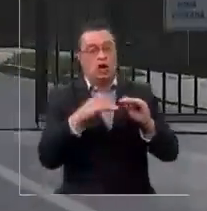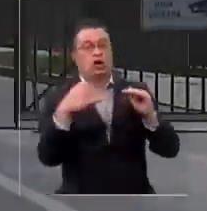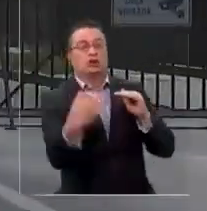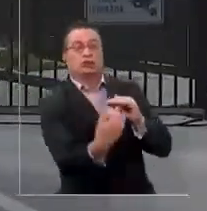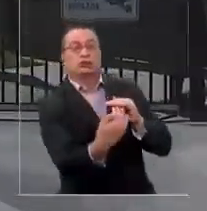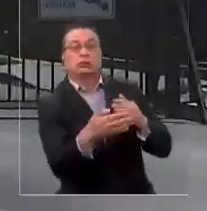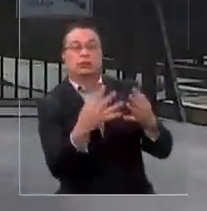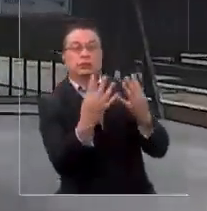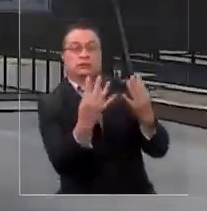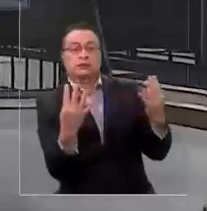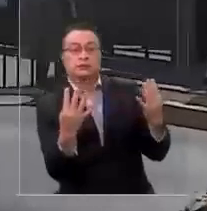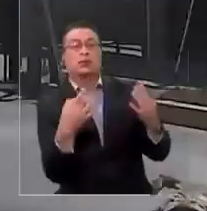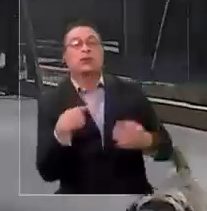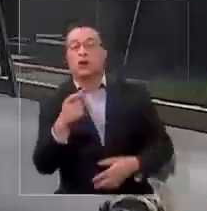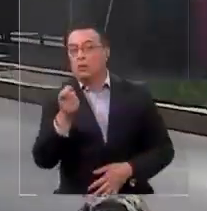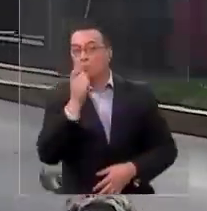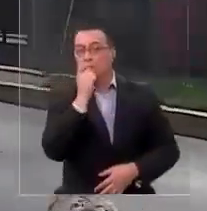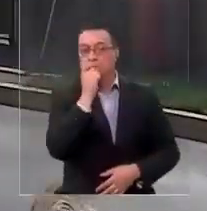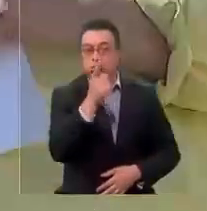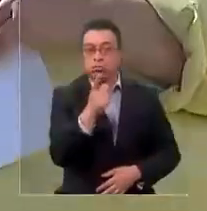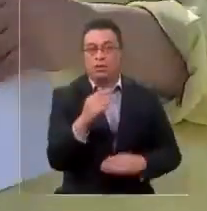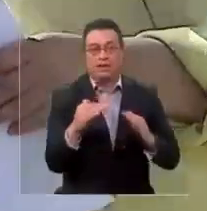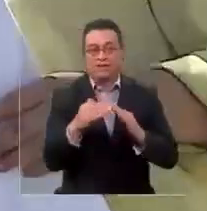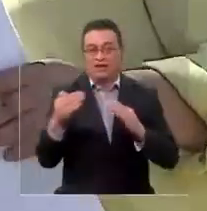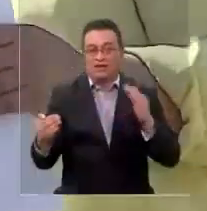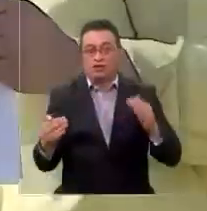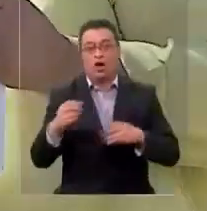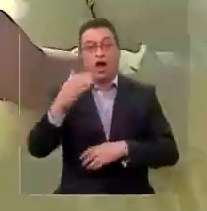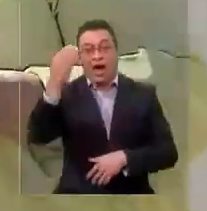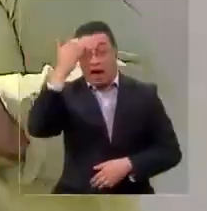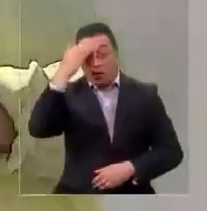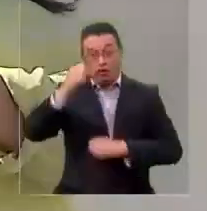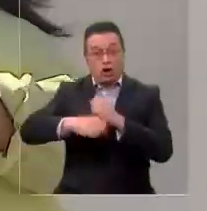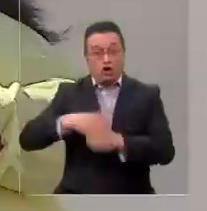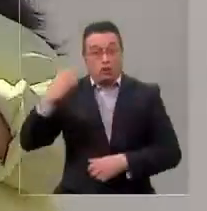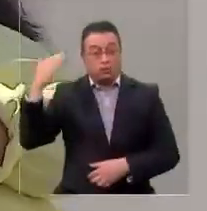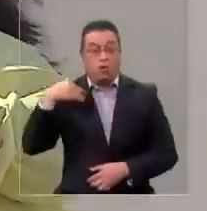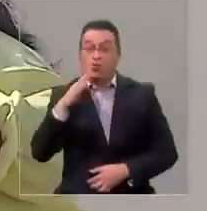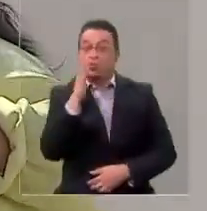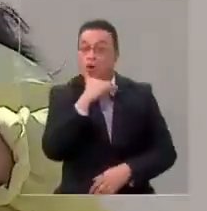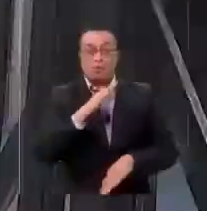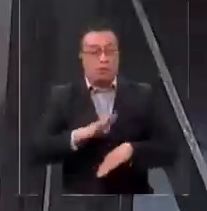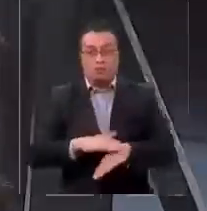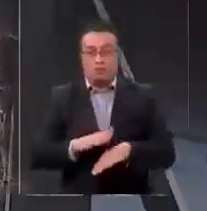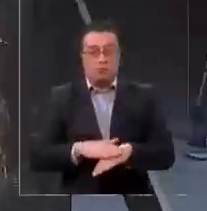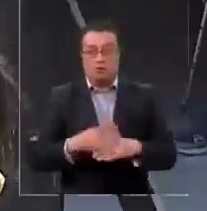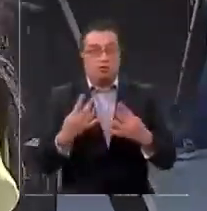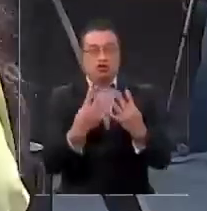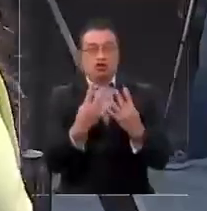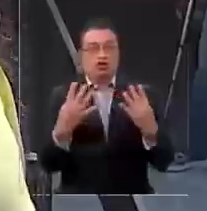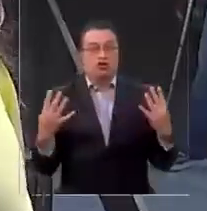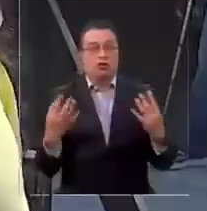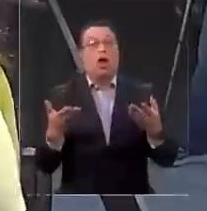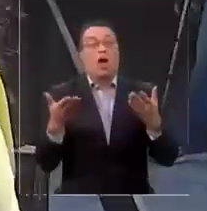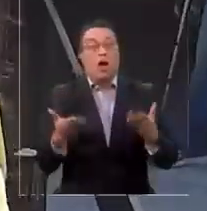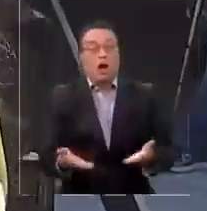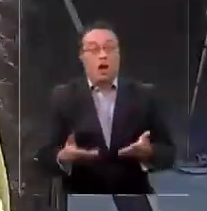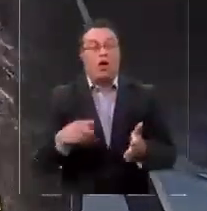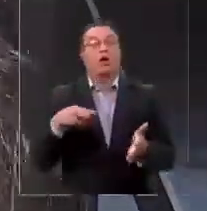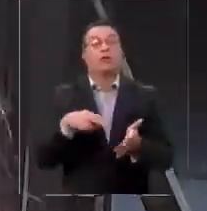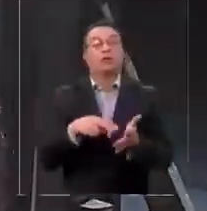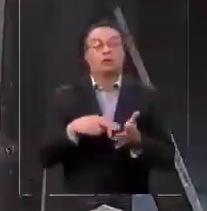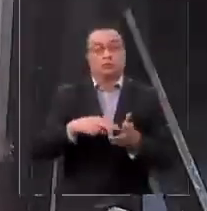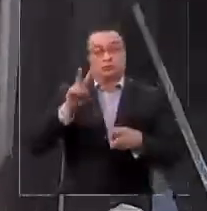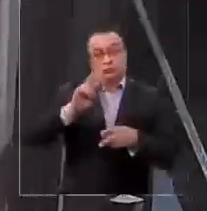reja. Ella decidió demandar a los vecinos en agosto del año pasado por no contar con los permisos correspondientes. Ahora está a la espera de